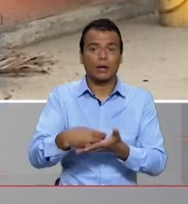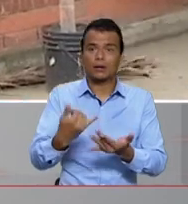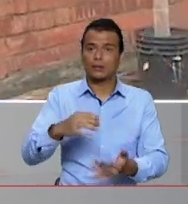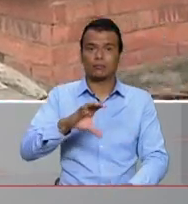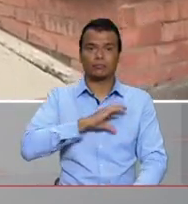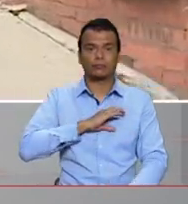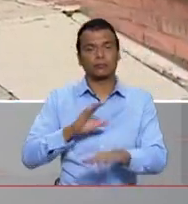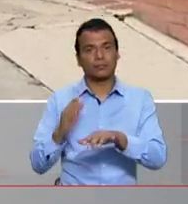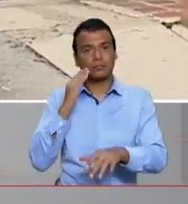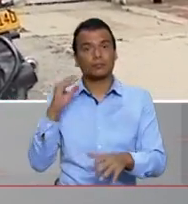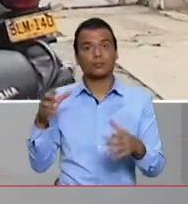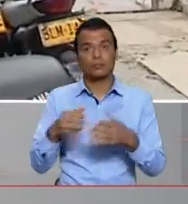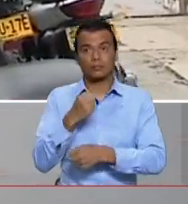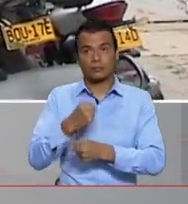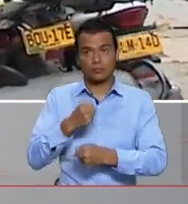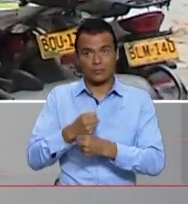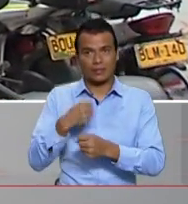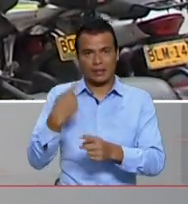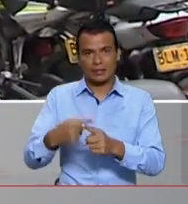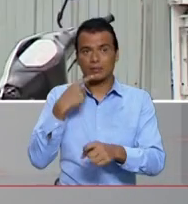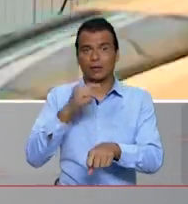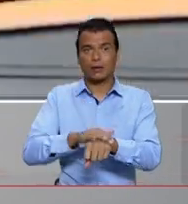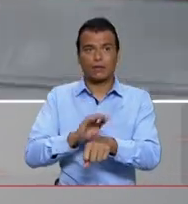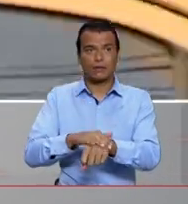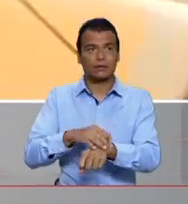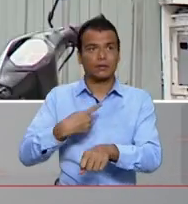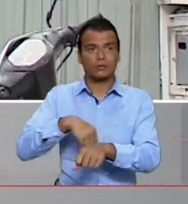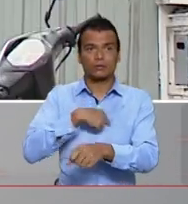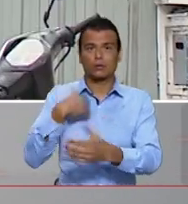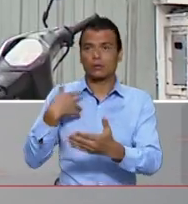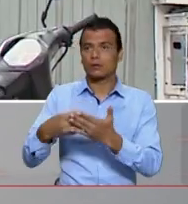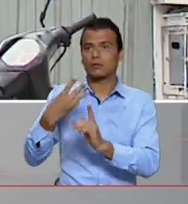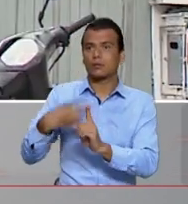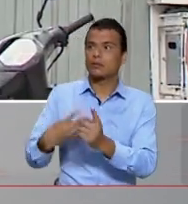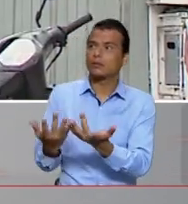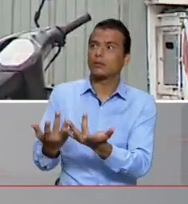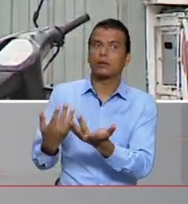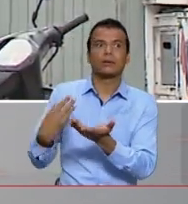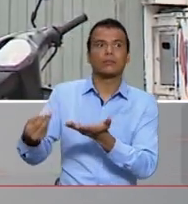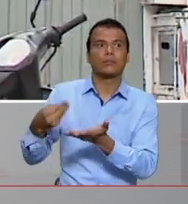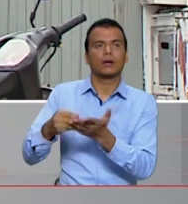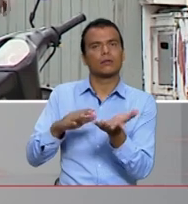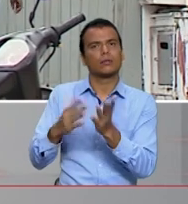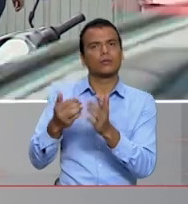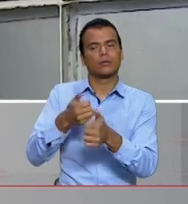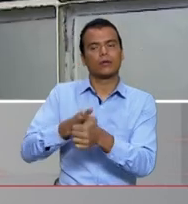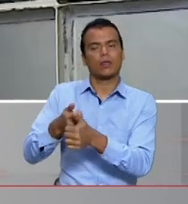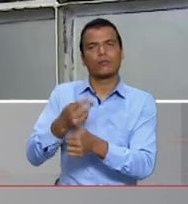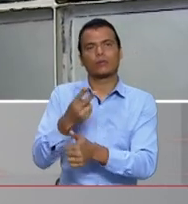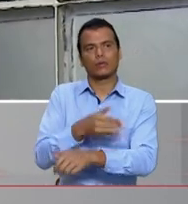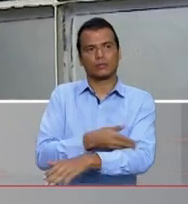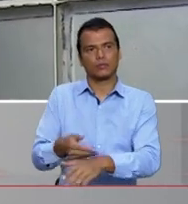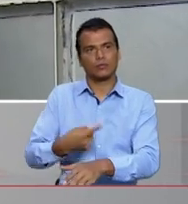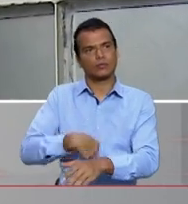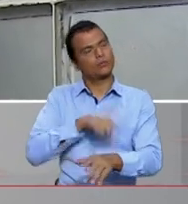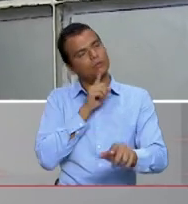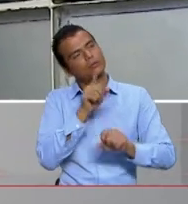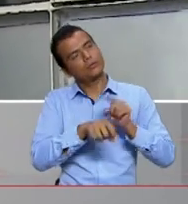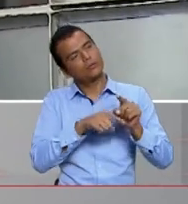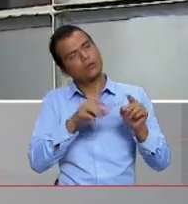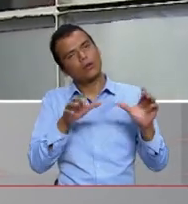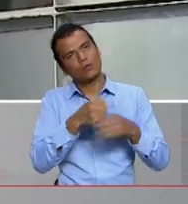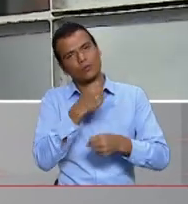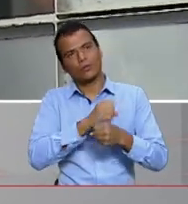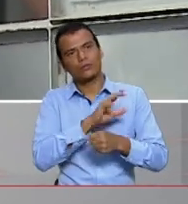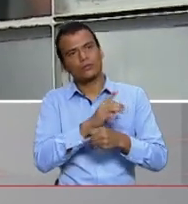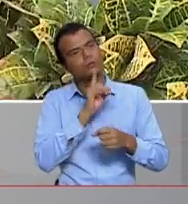paguen. Según las afectadas, hace más de 3 meses esperan el pago de una suma cercana a los 20 millones de pesos. Vía telefónica consultamos a un